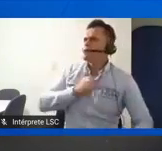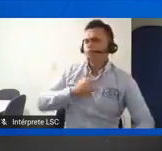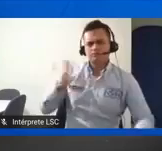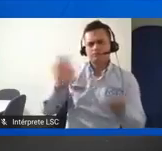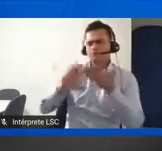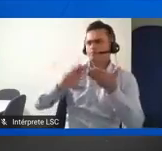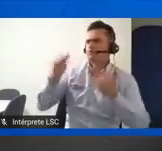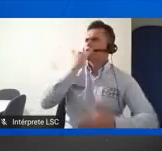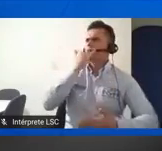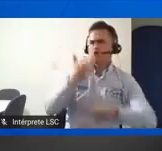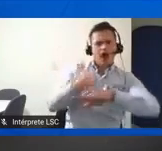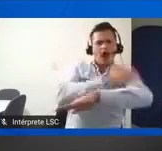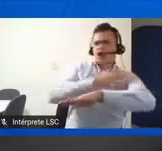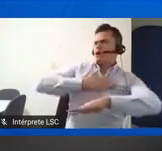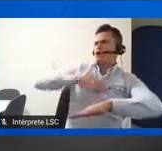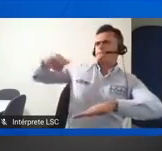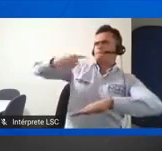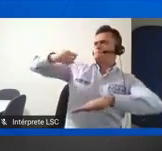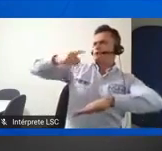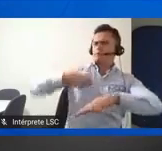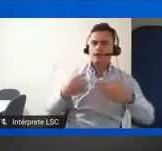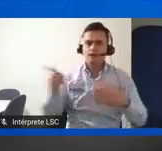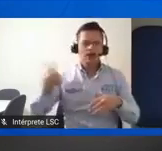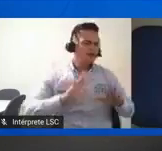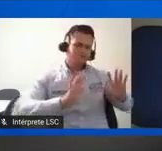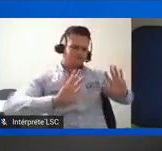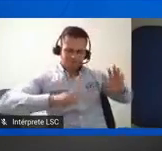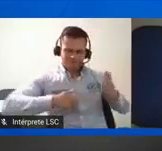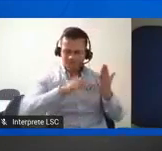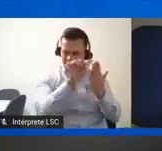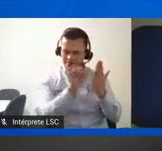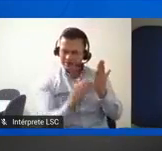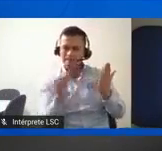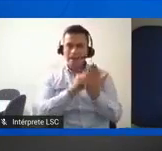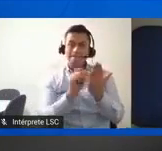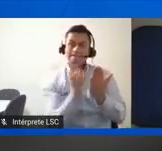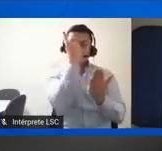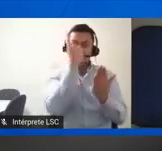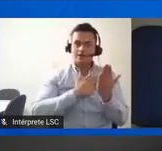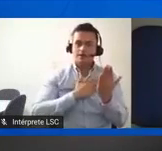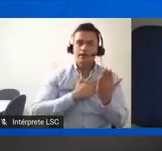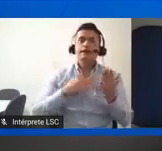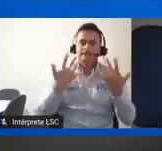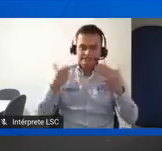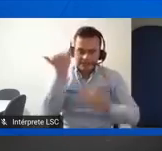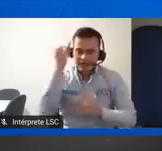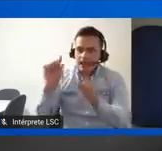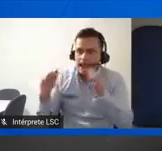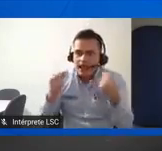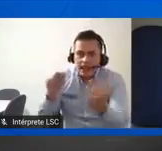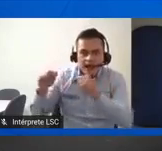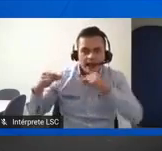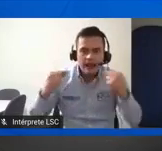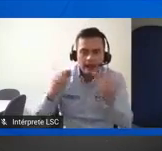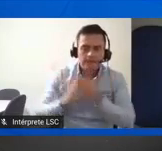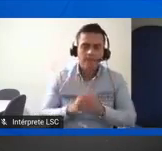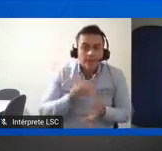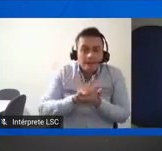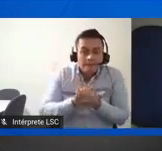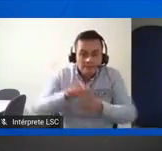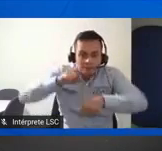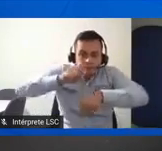Senado. Pero afortunadamente, pues él siguió el orden del día, el de nosotros estábamos primero, lo alcanzamos a discutir, e incluso cuando estábamos en la discusión,